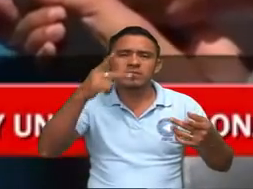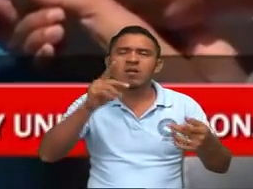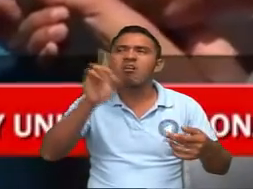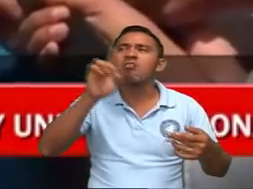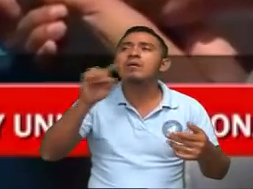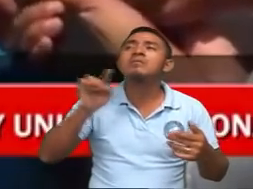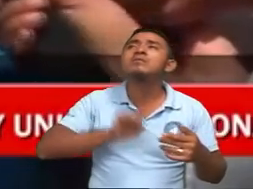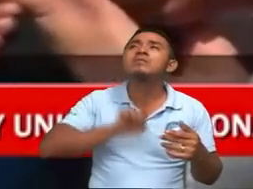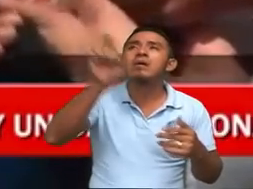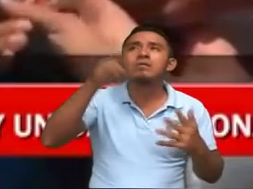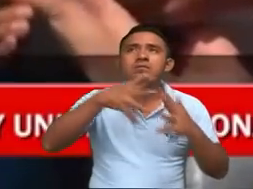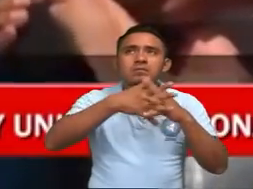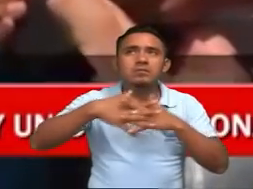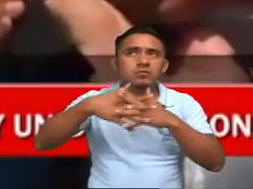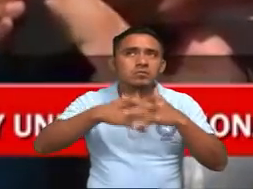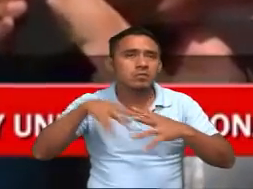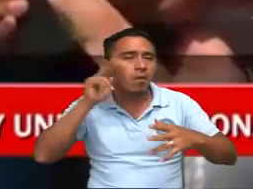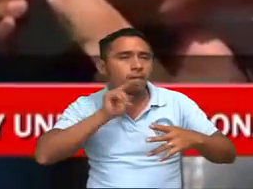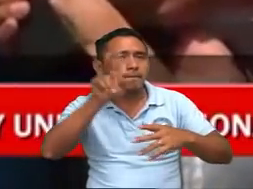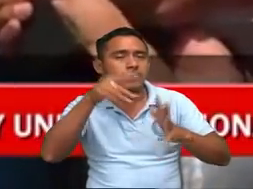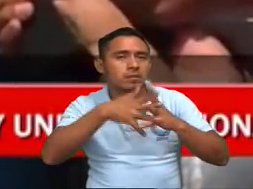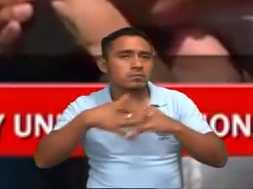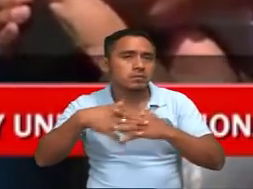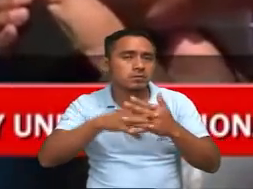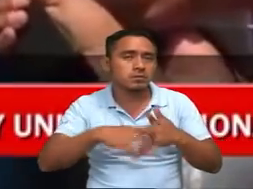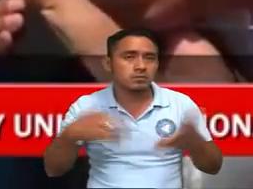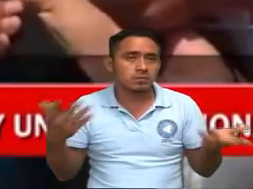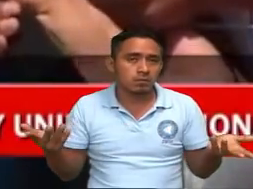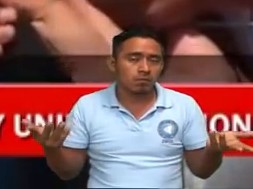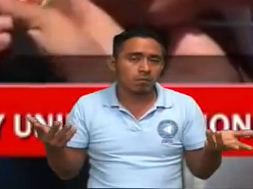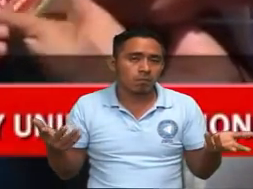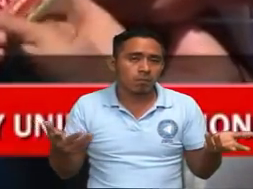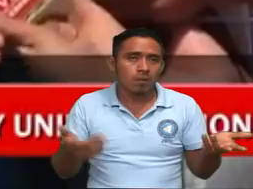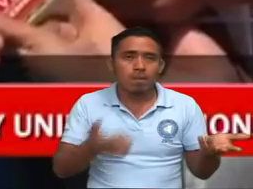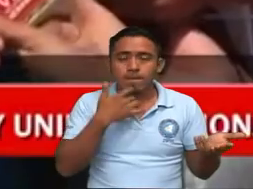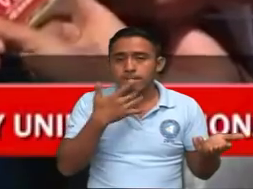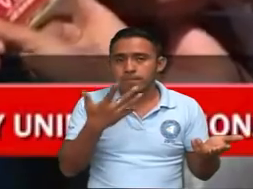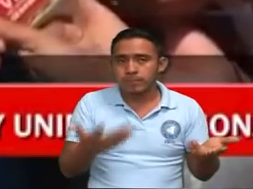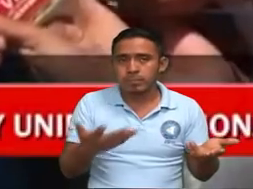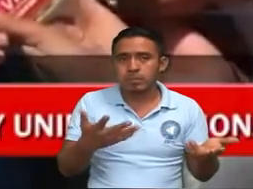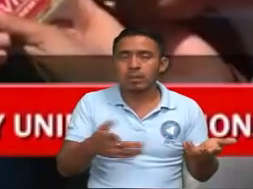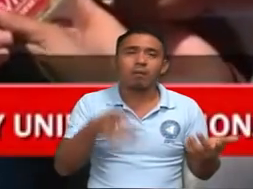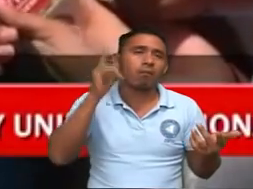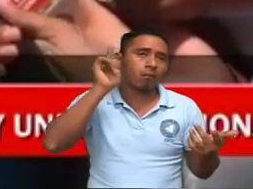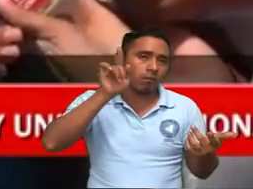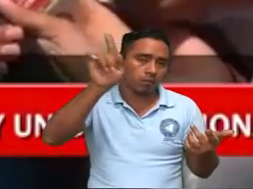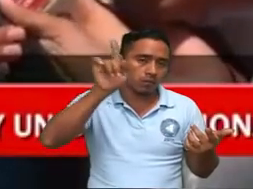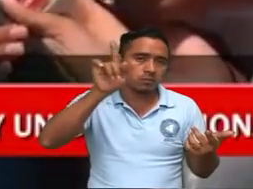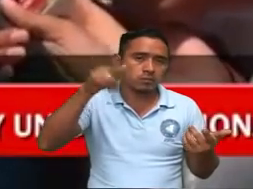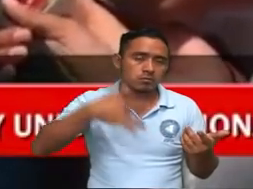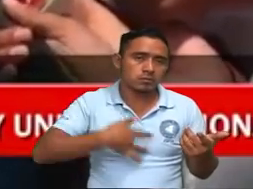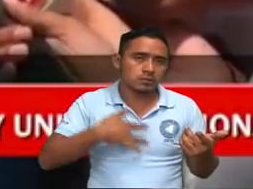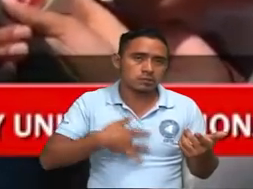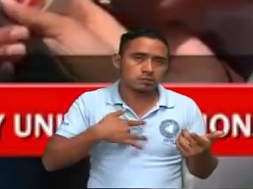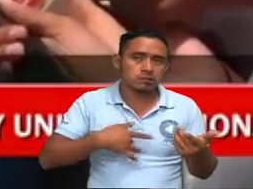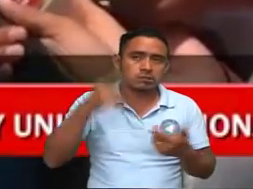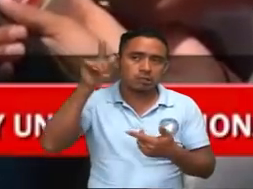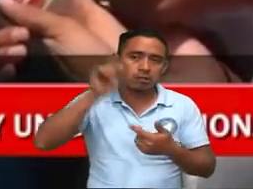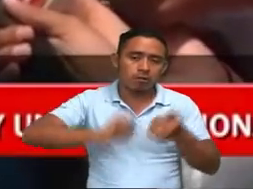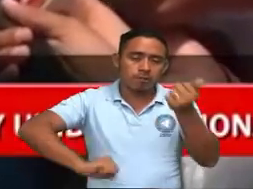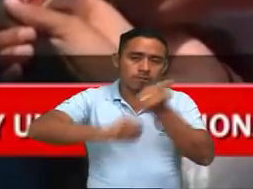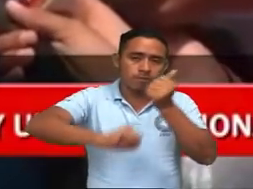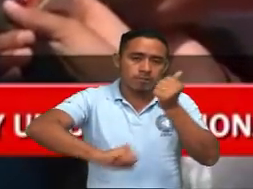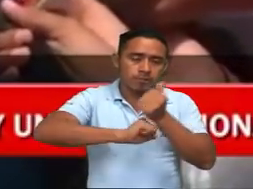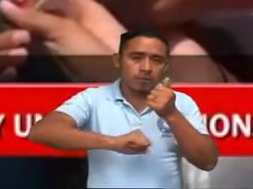hacia el norte. Ellos están fijando su mirada en el norte porque necesitan ese